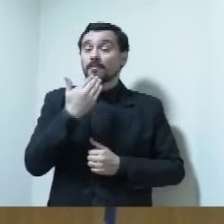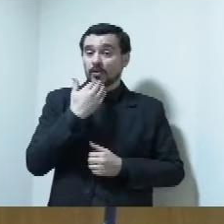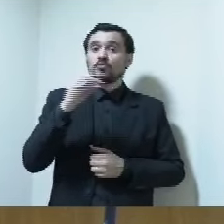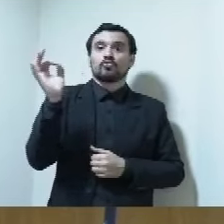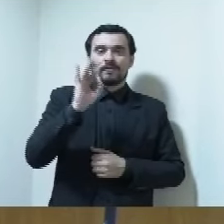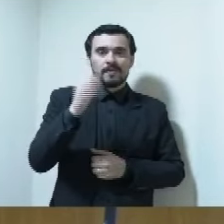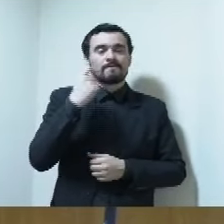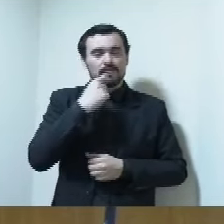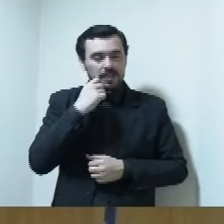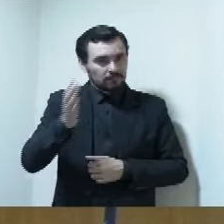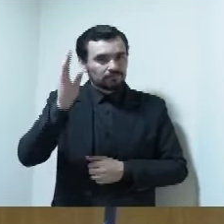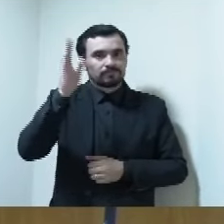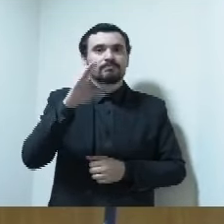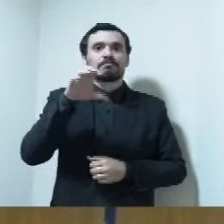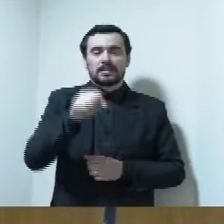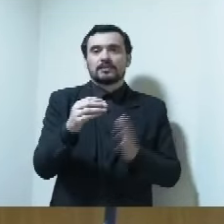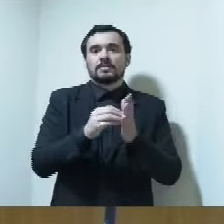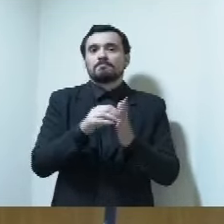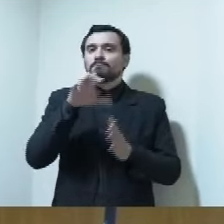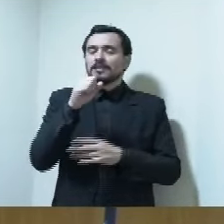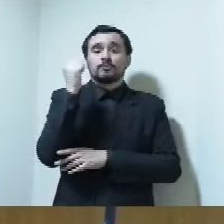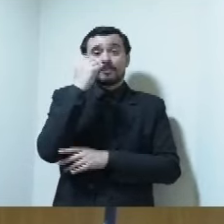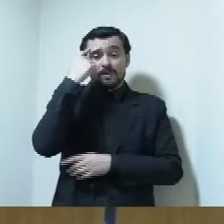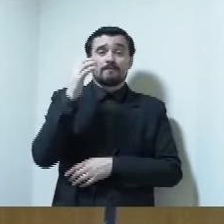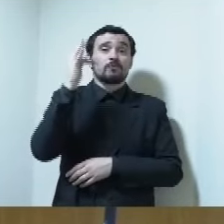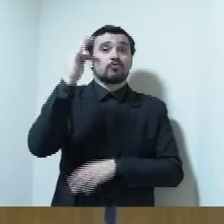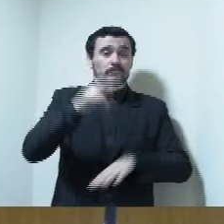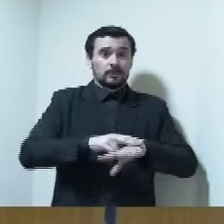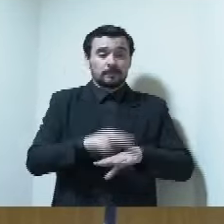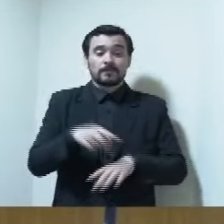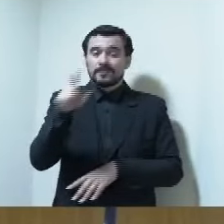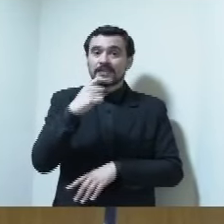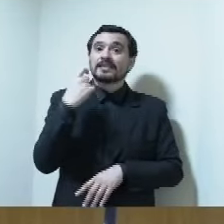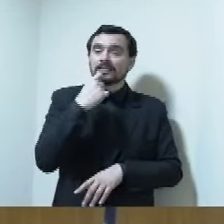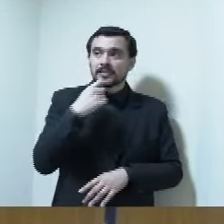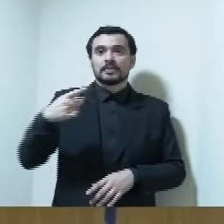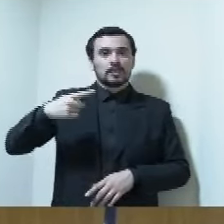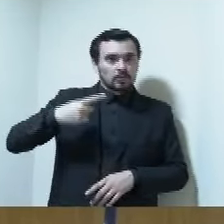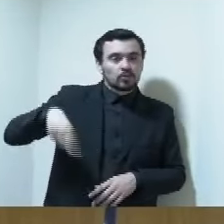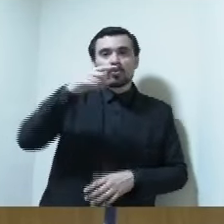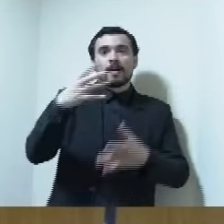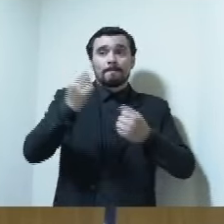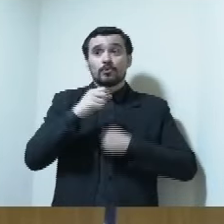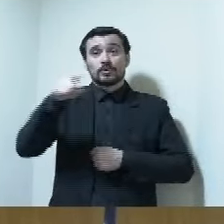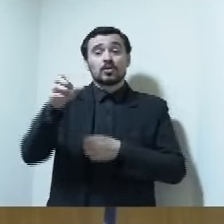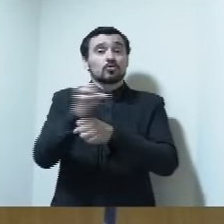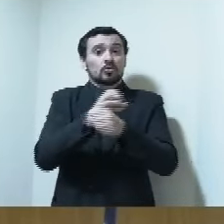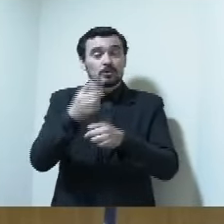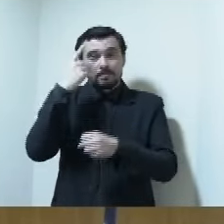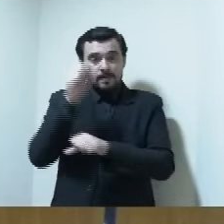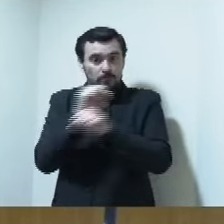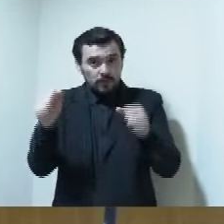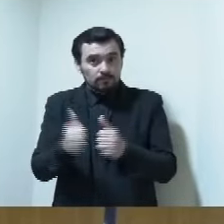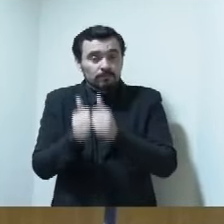todavía quedan muchas más, muy importantes para el futuro del país, y necesito el apoyo de este Congreso para sacarlas